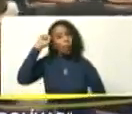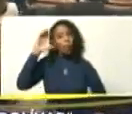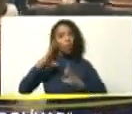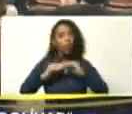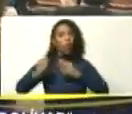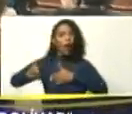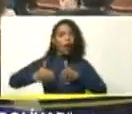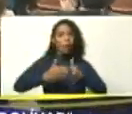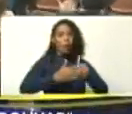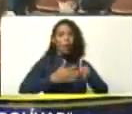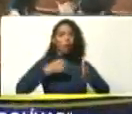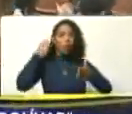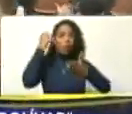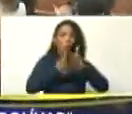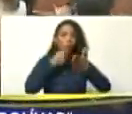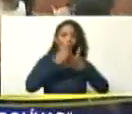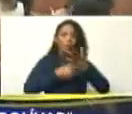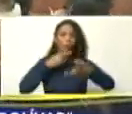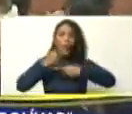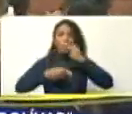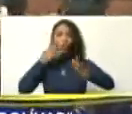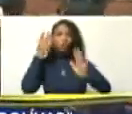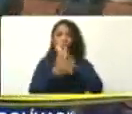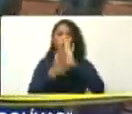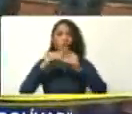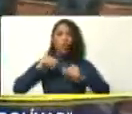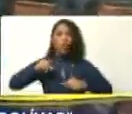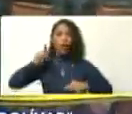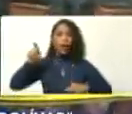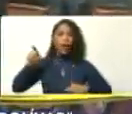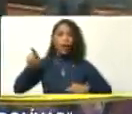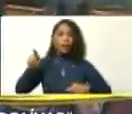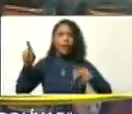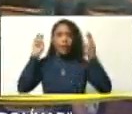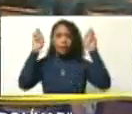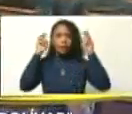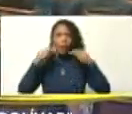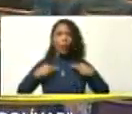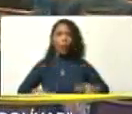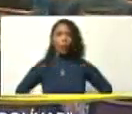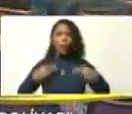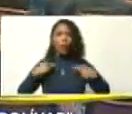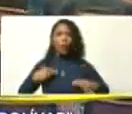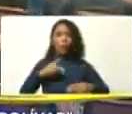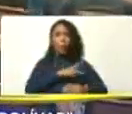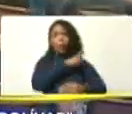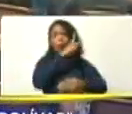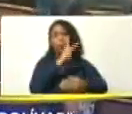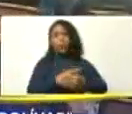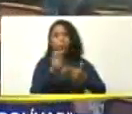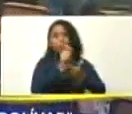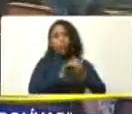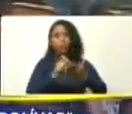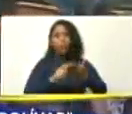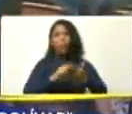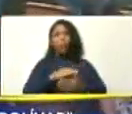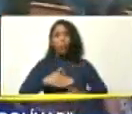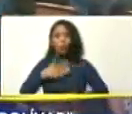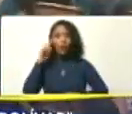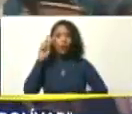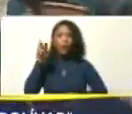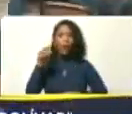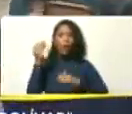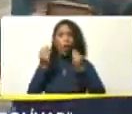su lucha política, pero sobre todo esa aspecto humano de poeta, de escritor, de poder percibir